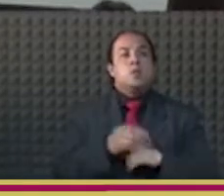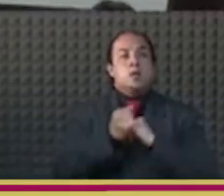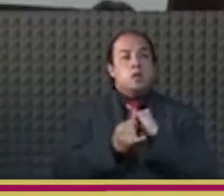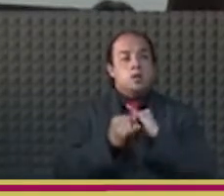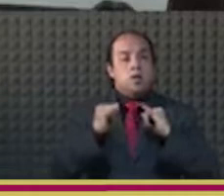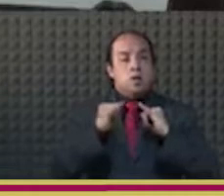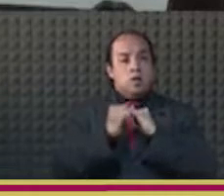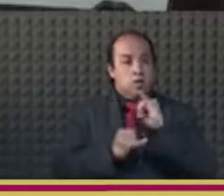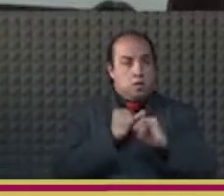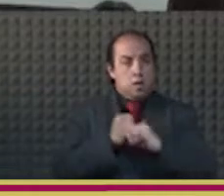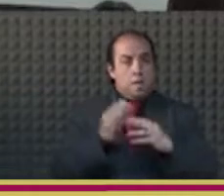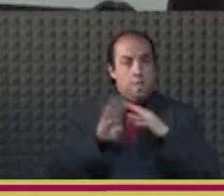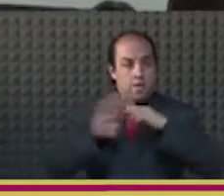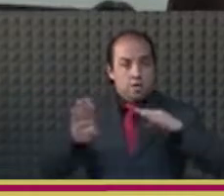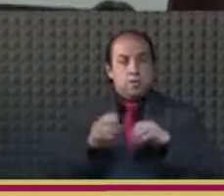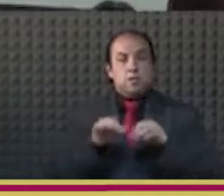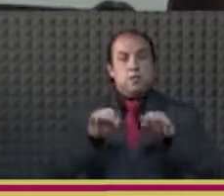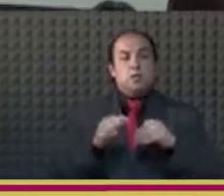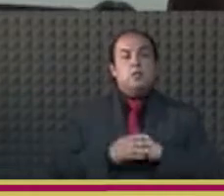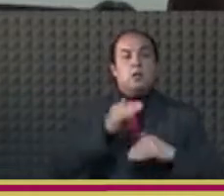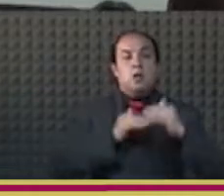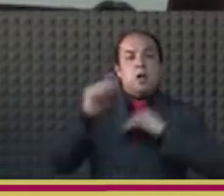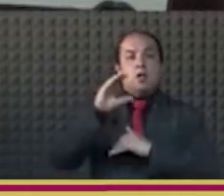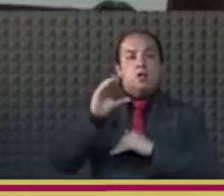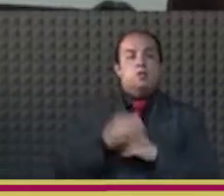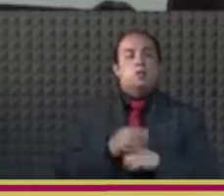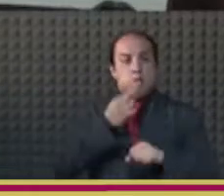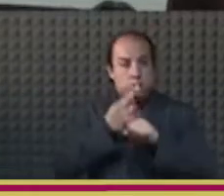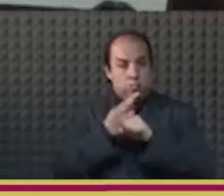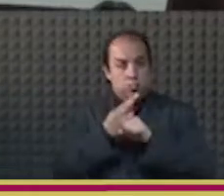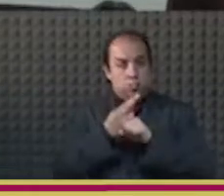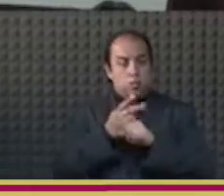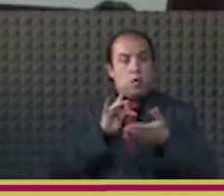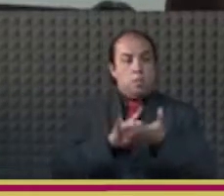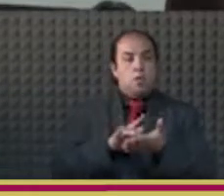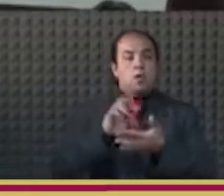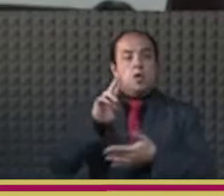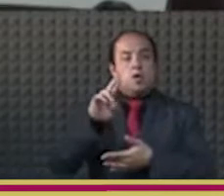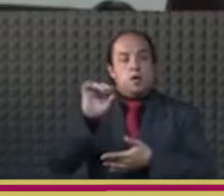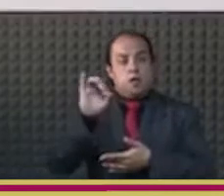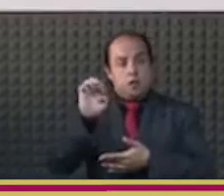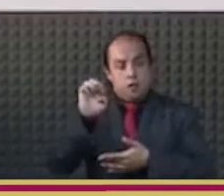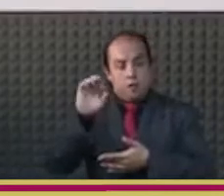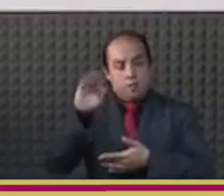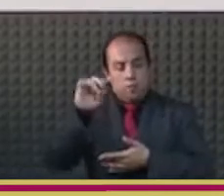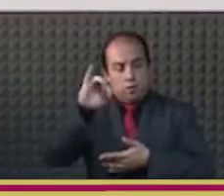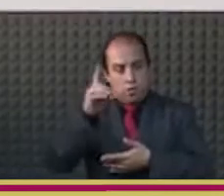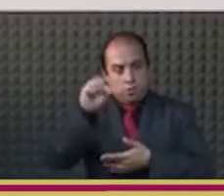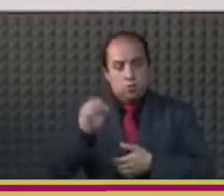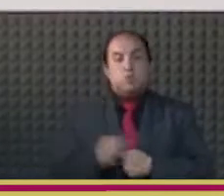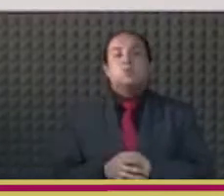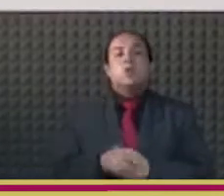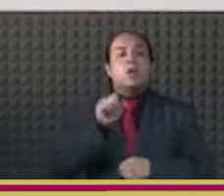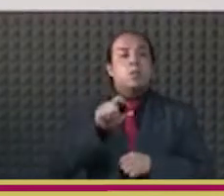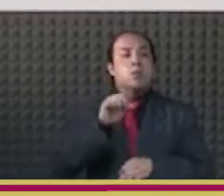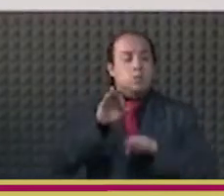la Oficina del Alto Comisionado de las Naciones Unidas para Refugiados y la GIS, entre otras más. Y sobre todo un saludo